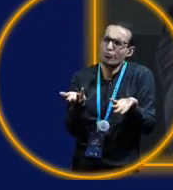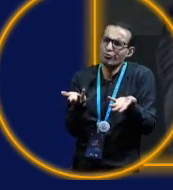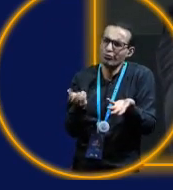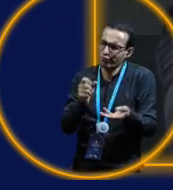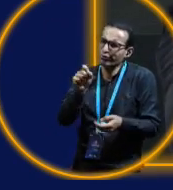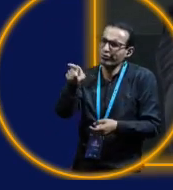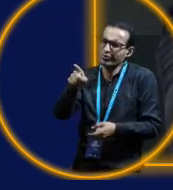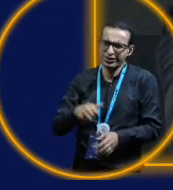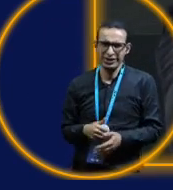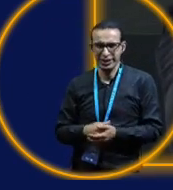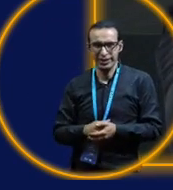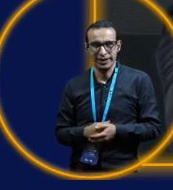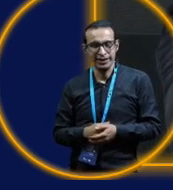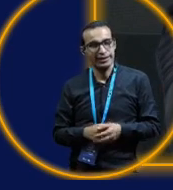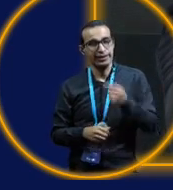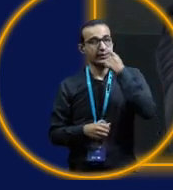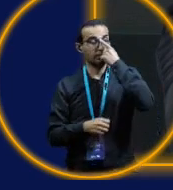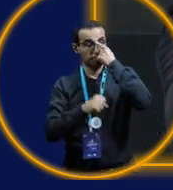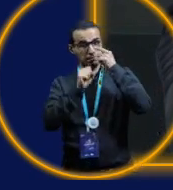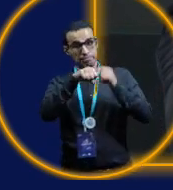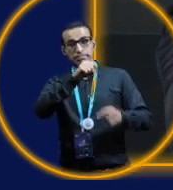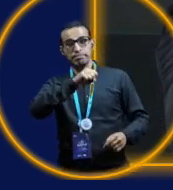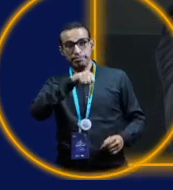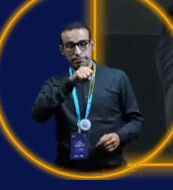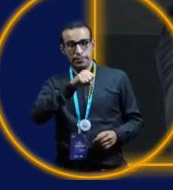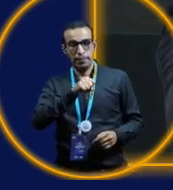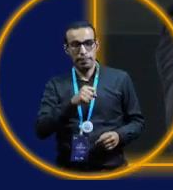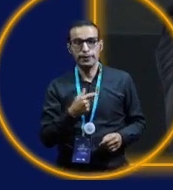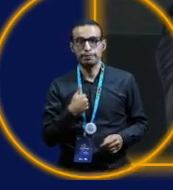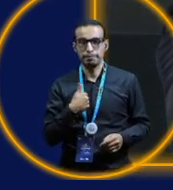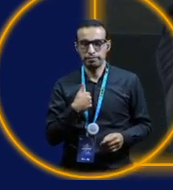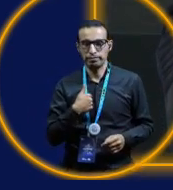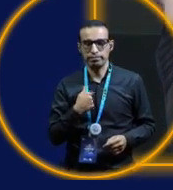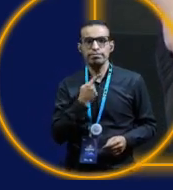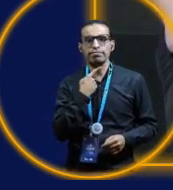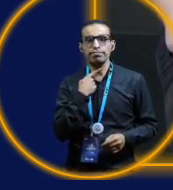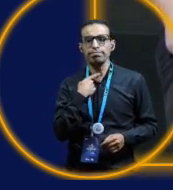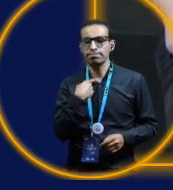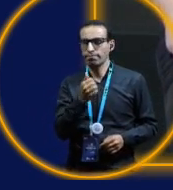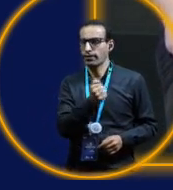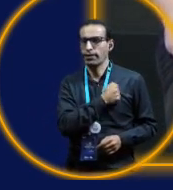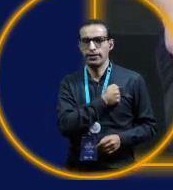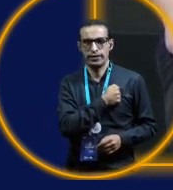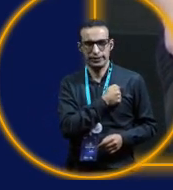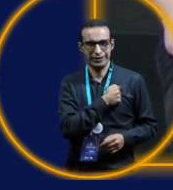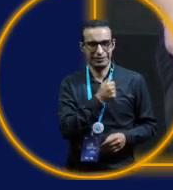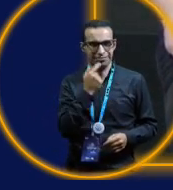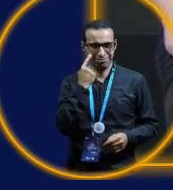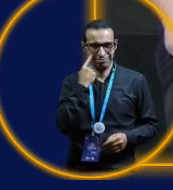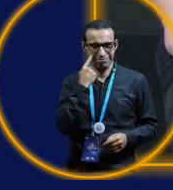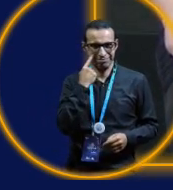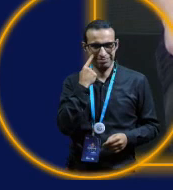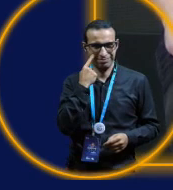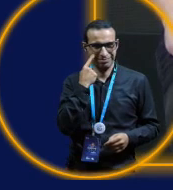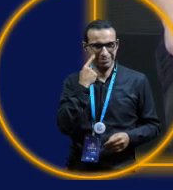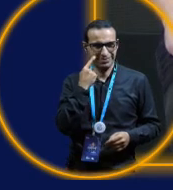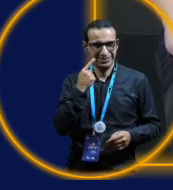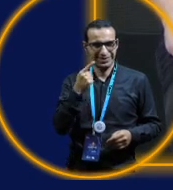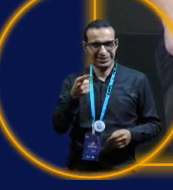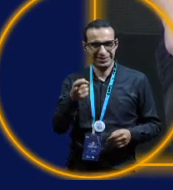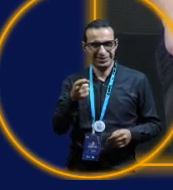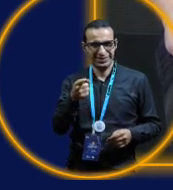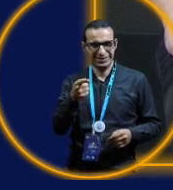abierta Me encanta ir a través de un hueco de